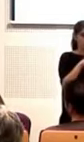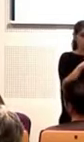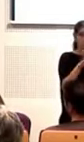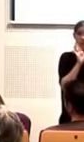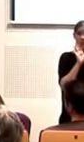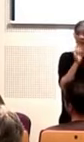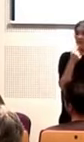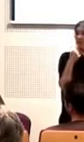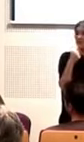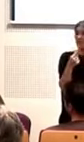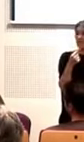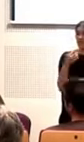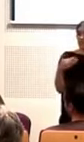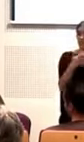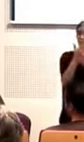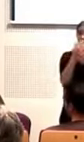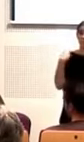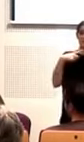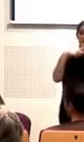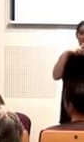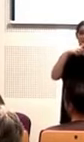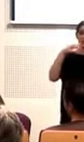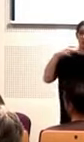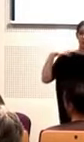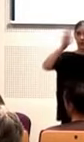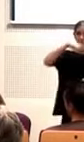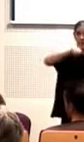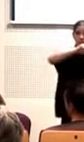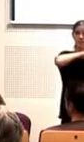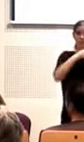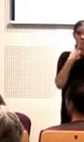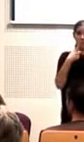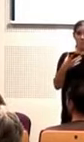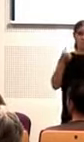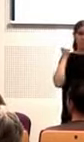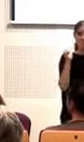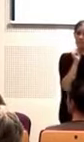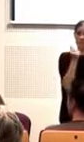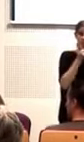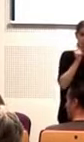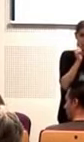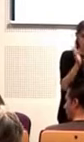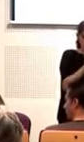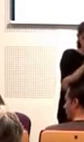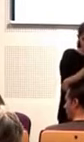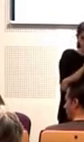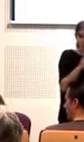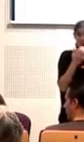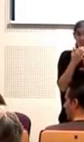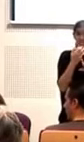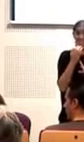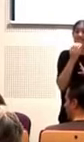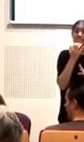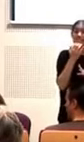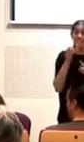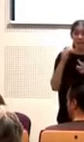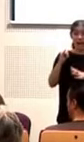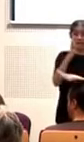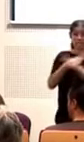mañana, el sexo ha sido tabú en nuestro país durante muchos años y más para aquellas personas con alguna diversidad